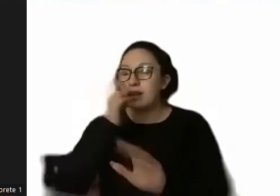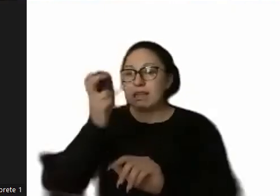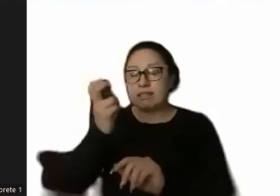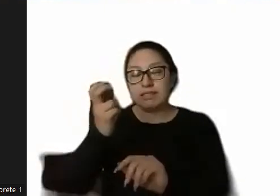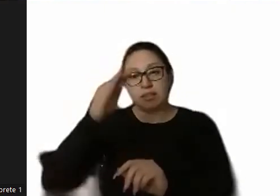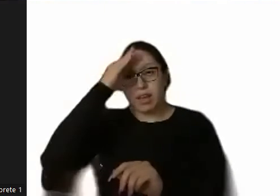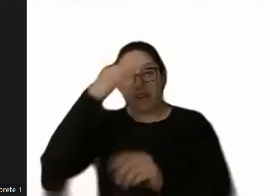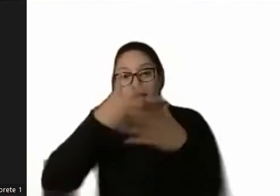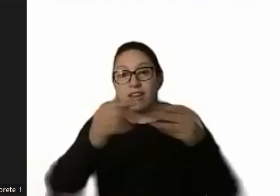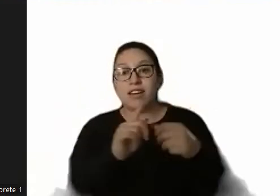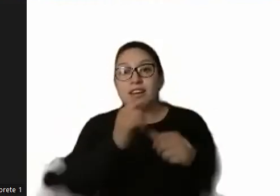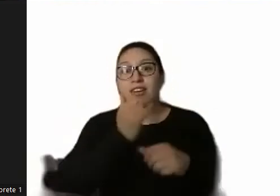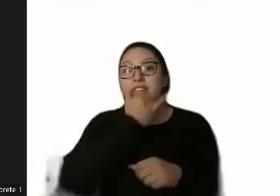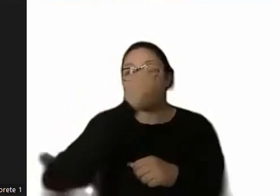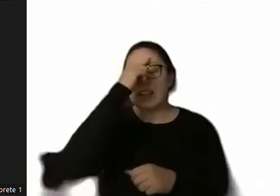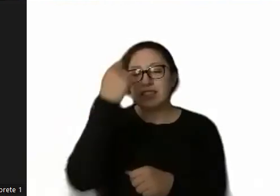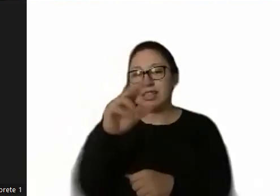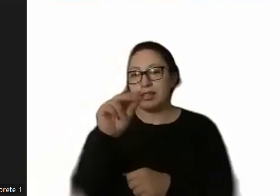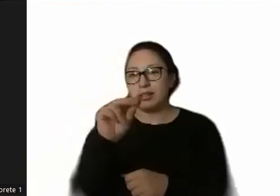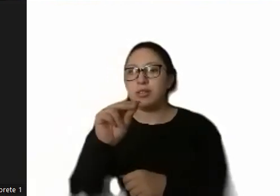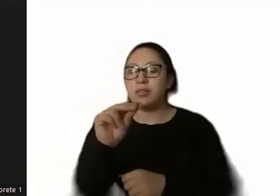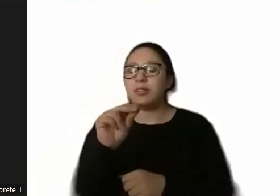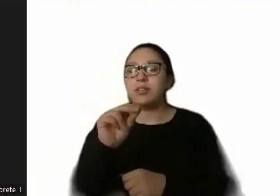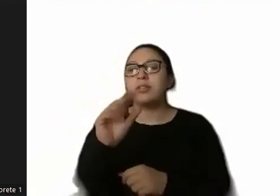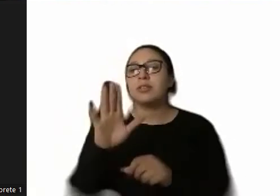dictamen. Entonces, creo que,